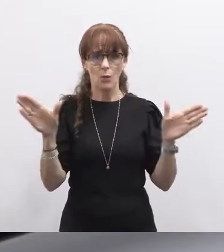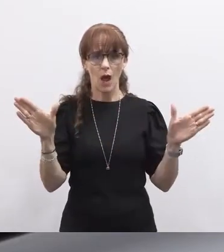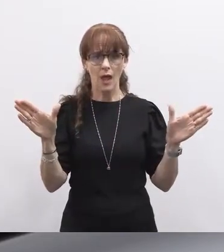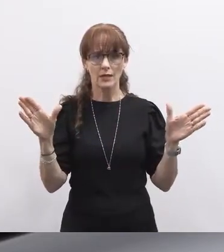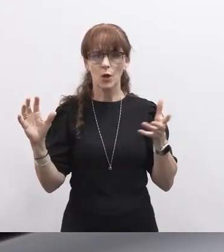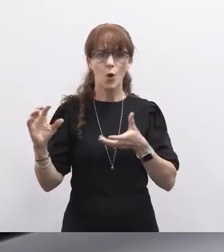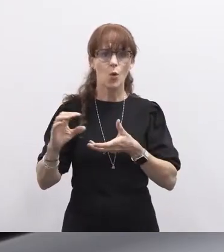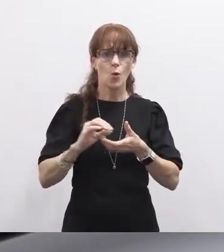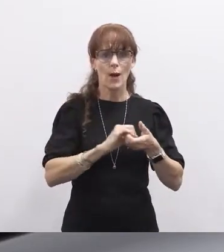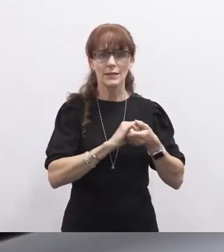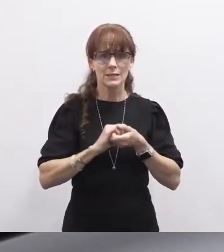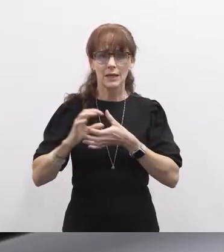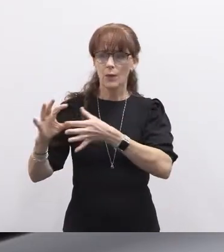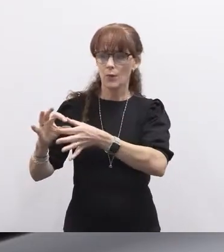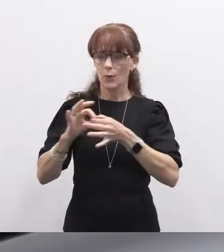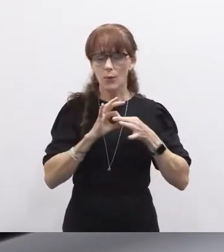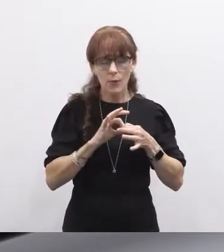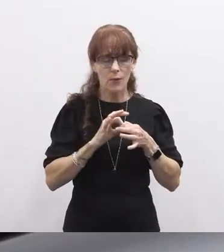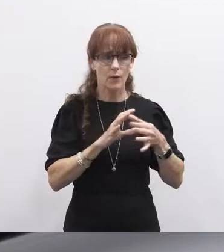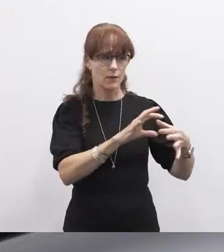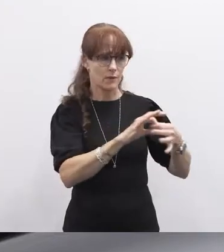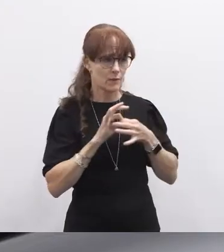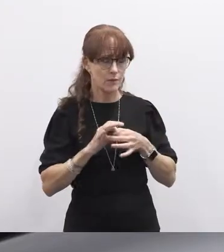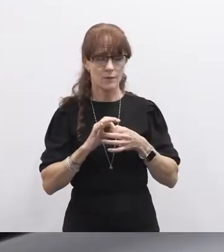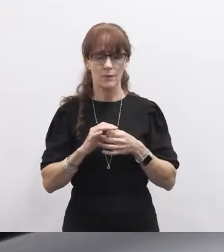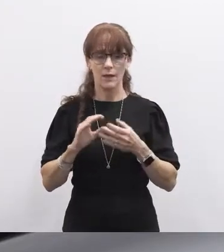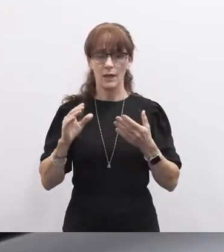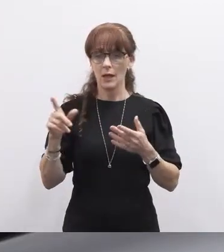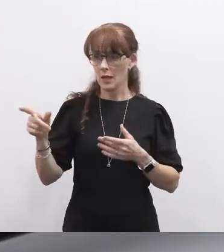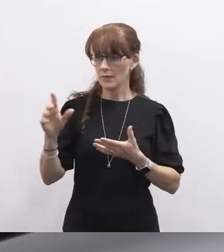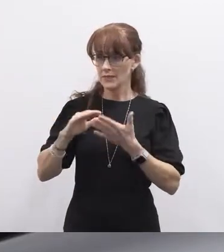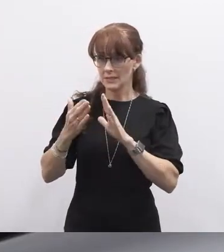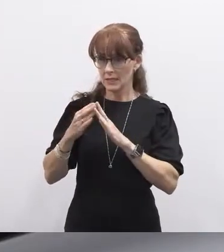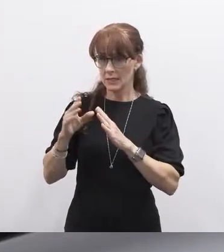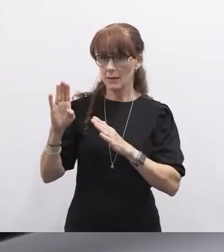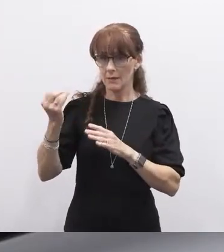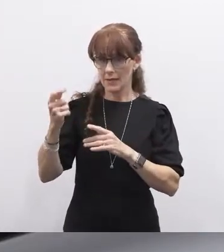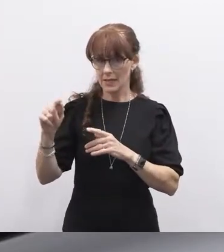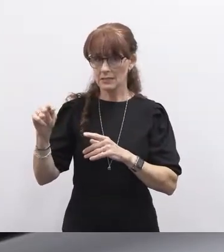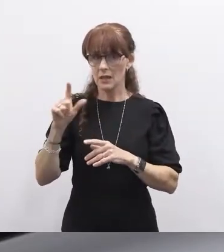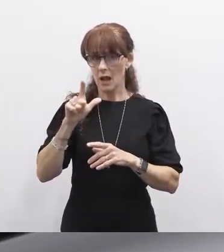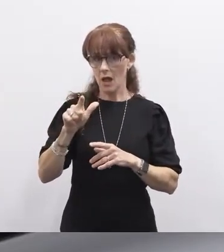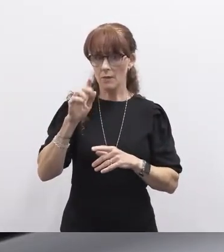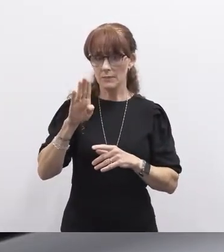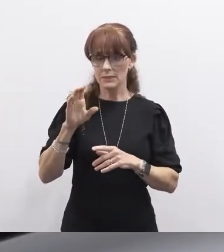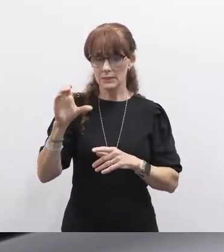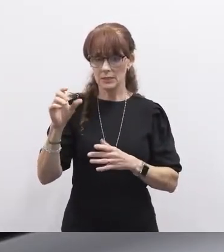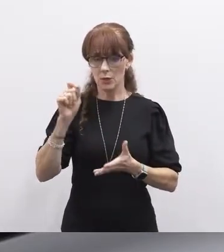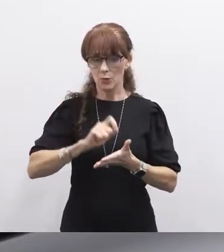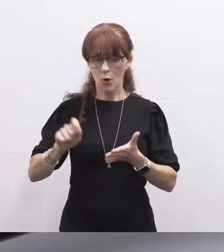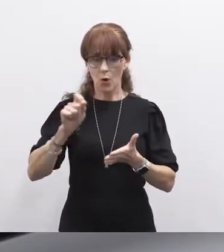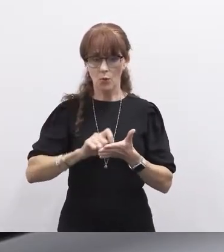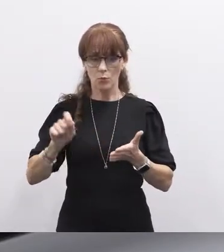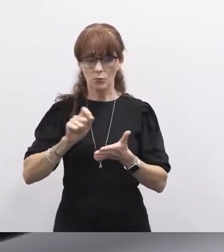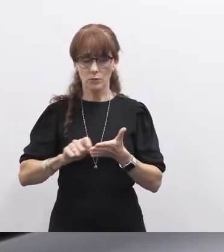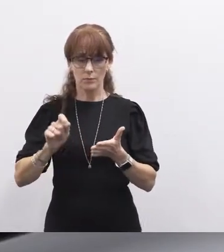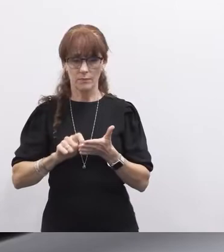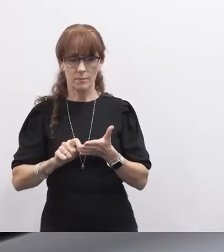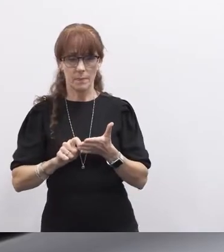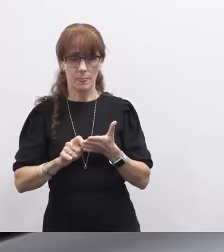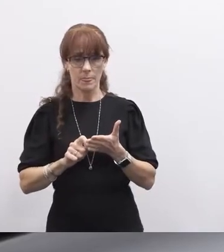George Floyd y un esfuerzo de toda la ciudad de reconciliación. Doctor Benítez, tú fuiste parte de Long Beach City